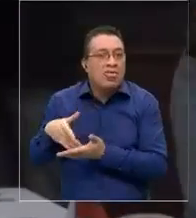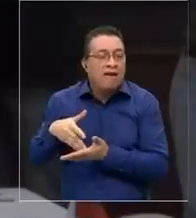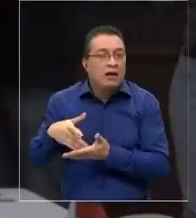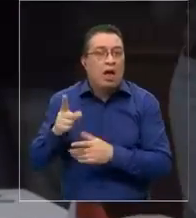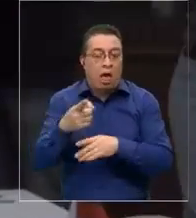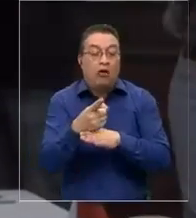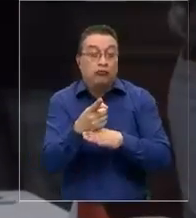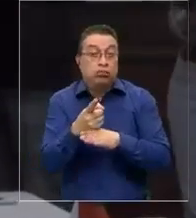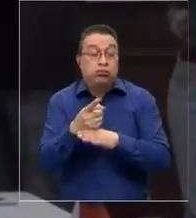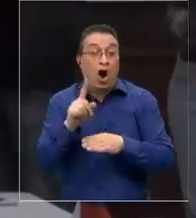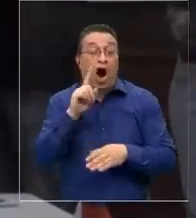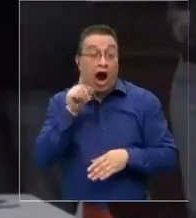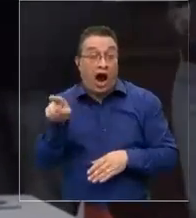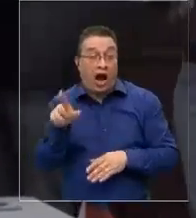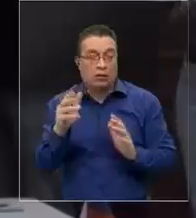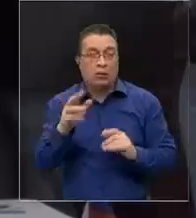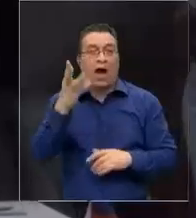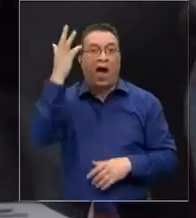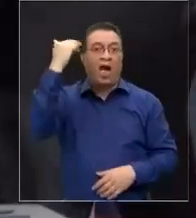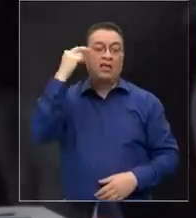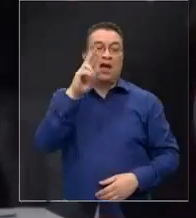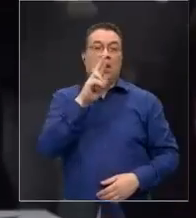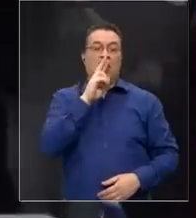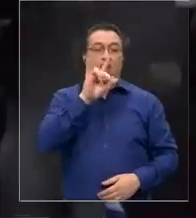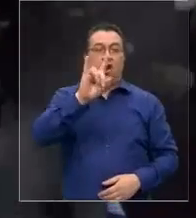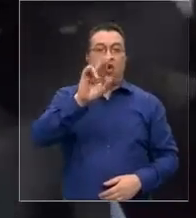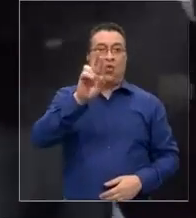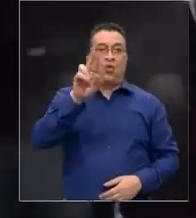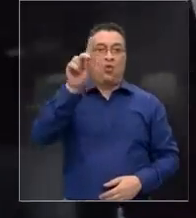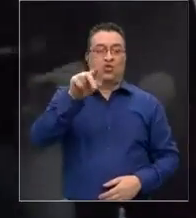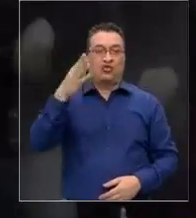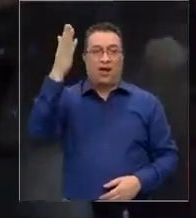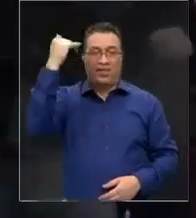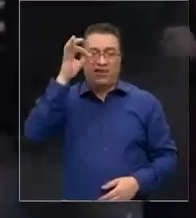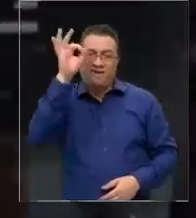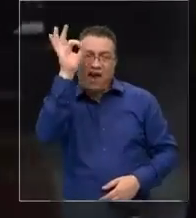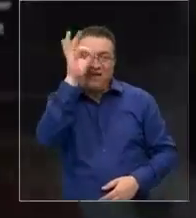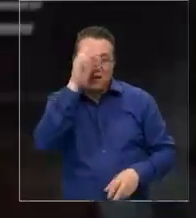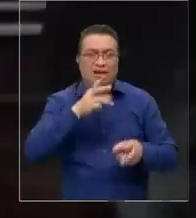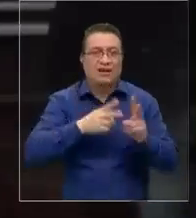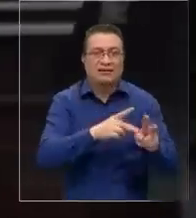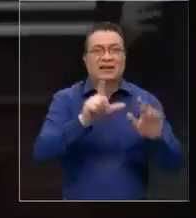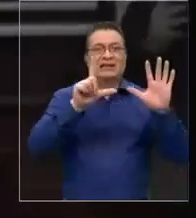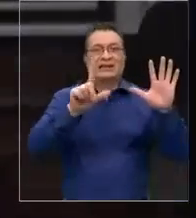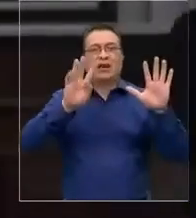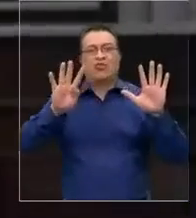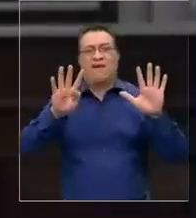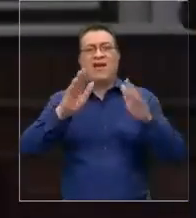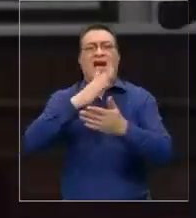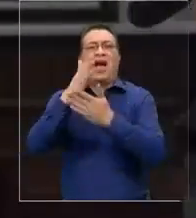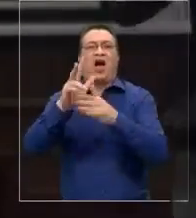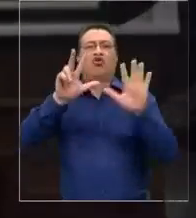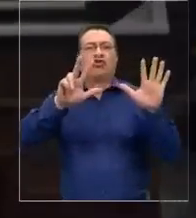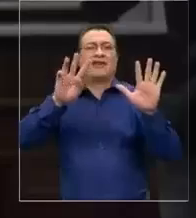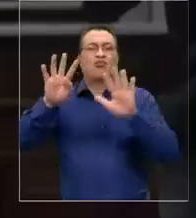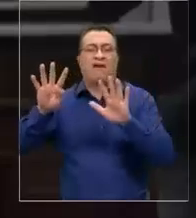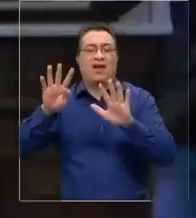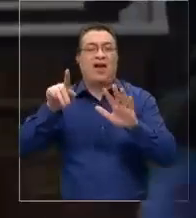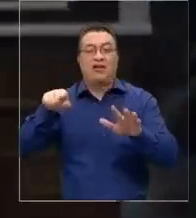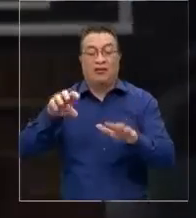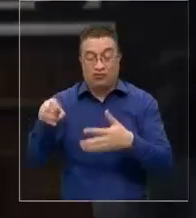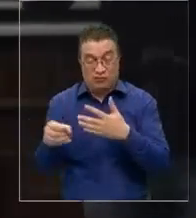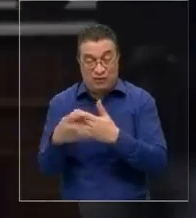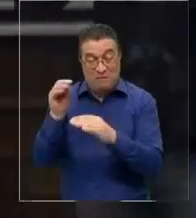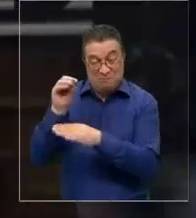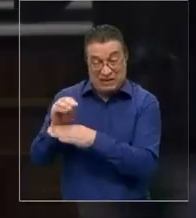tanques son de la era de la Unión Soviética, combatieron en la guerra de Afganistán entre 1979 y 1989, no han tenido